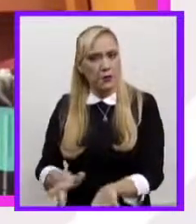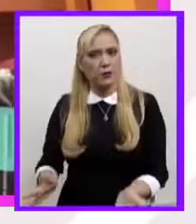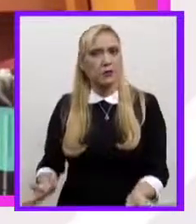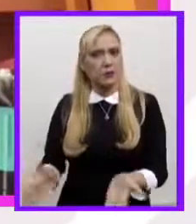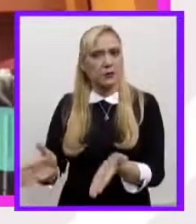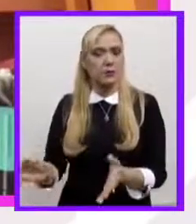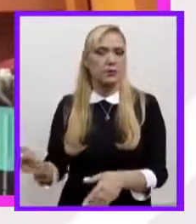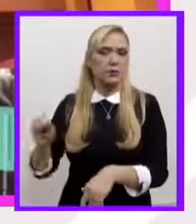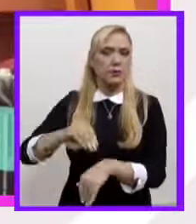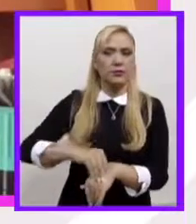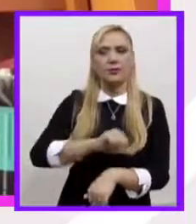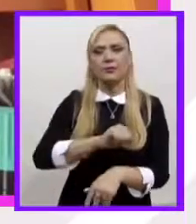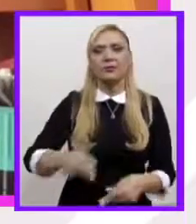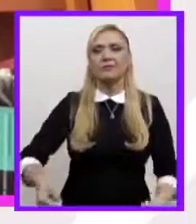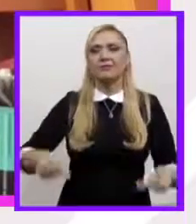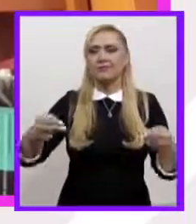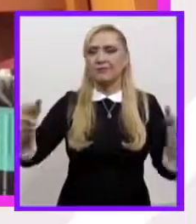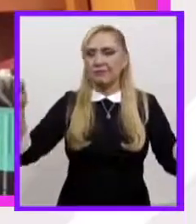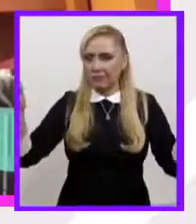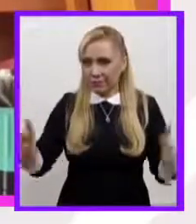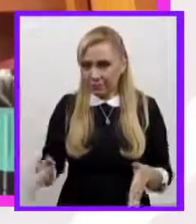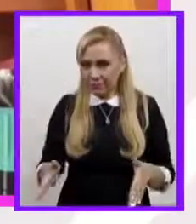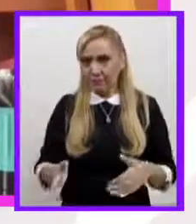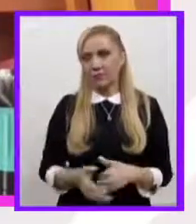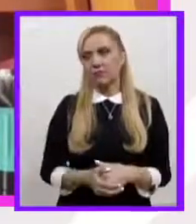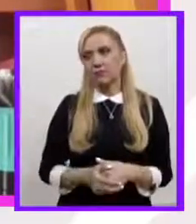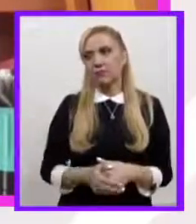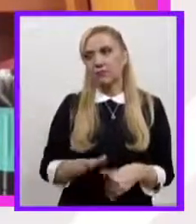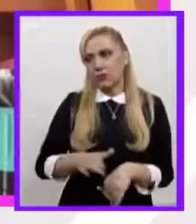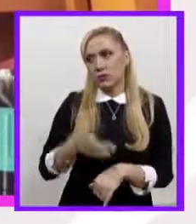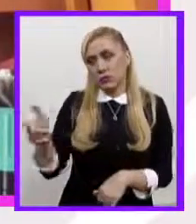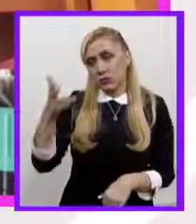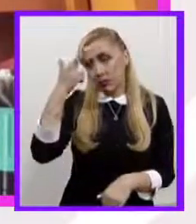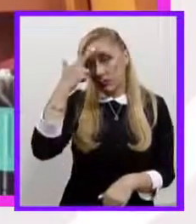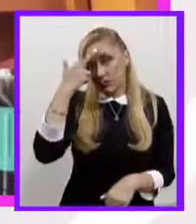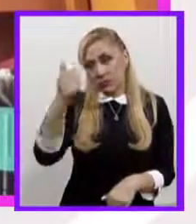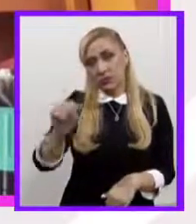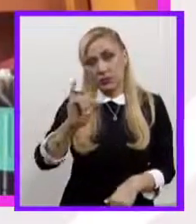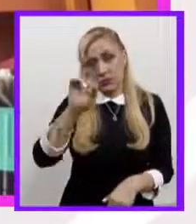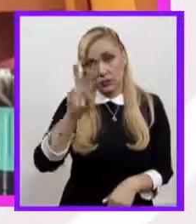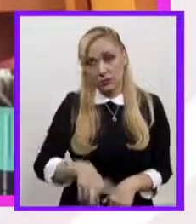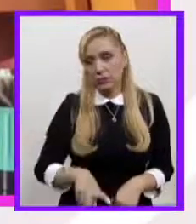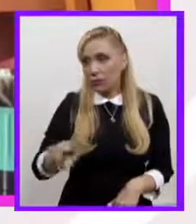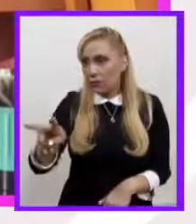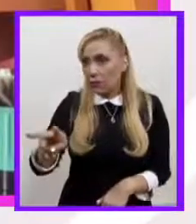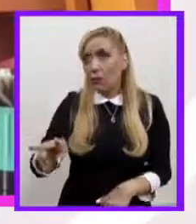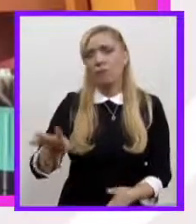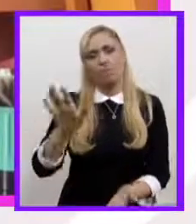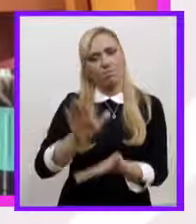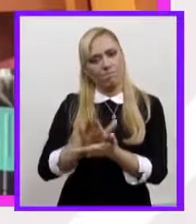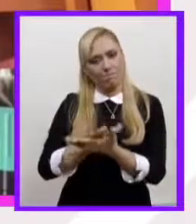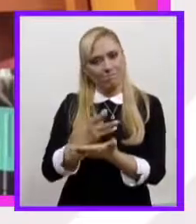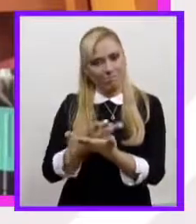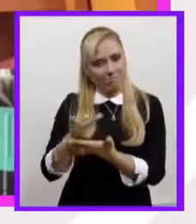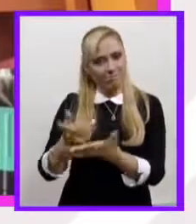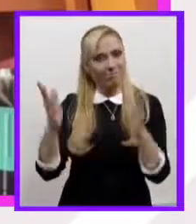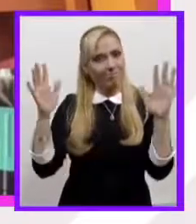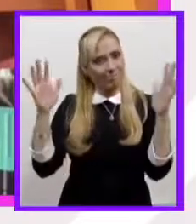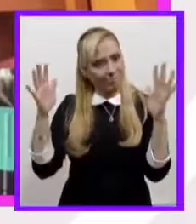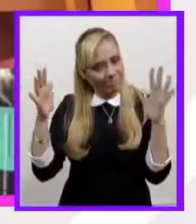dentro de las pequeñas y microempresas y sobre todo eso que dices, ¿no? Reconocer las empresas que realmente están